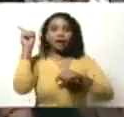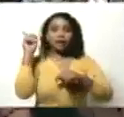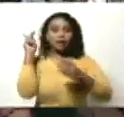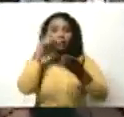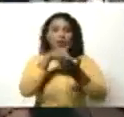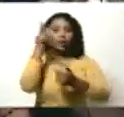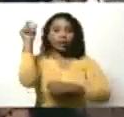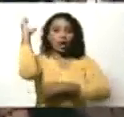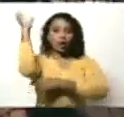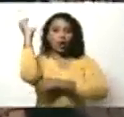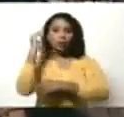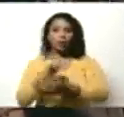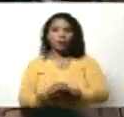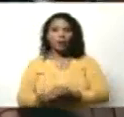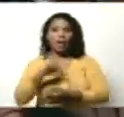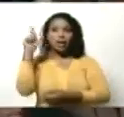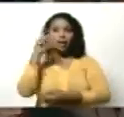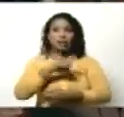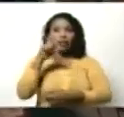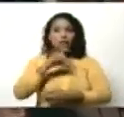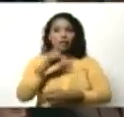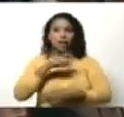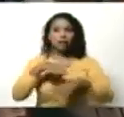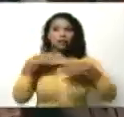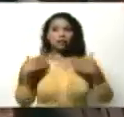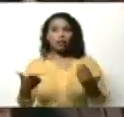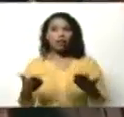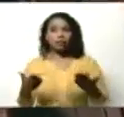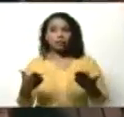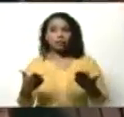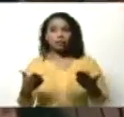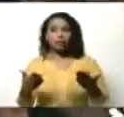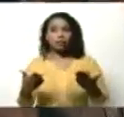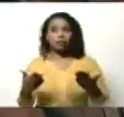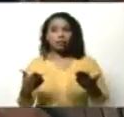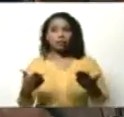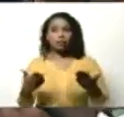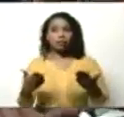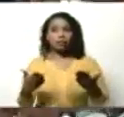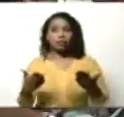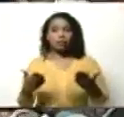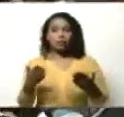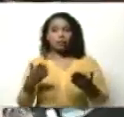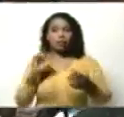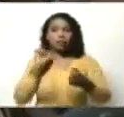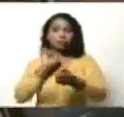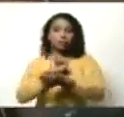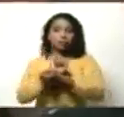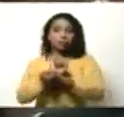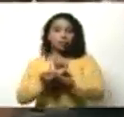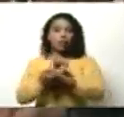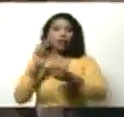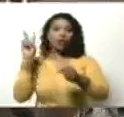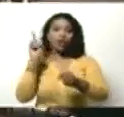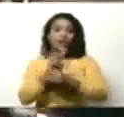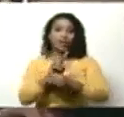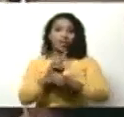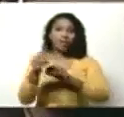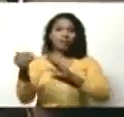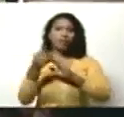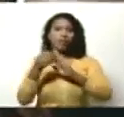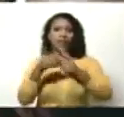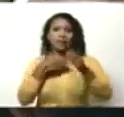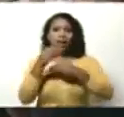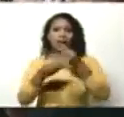en Colombia, y de la necesidad de que lo que estuvo detenido por la violencia, por la agresión,